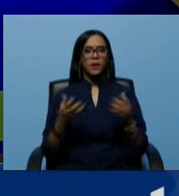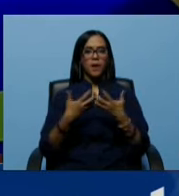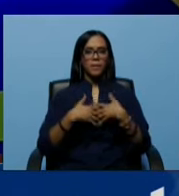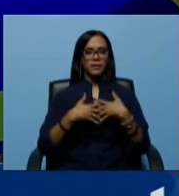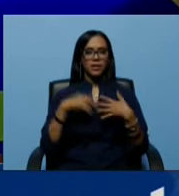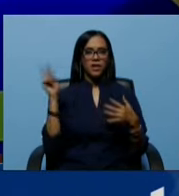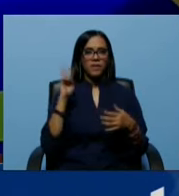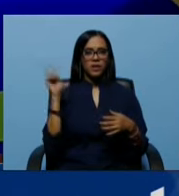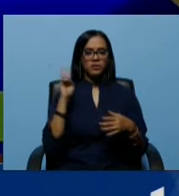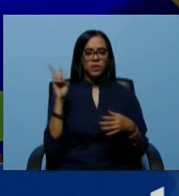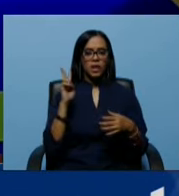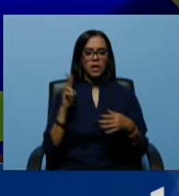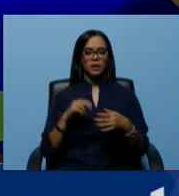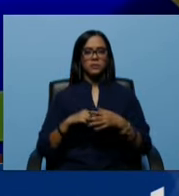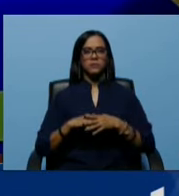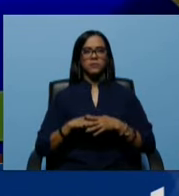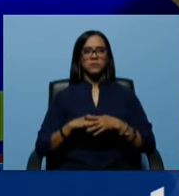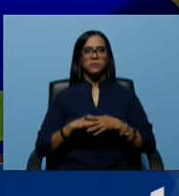Venezuela,